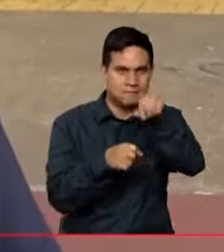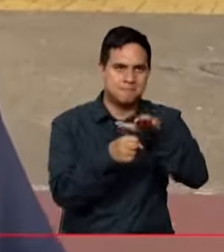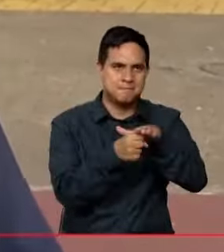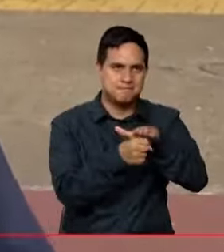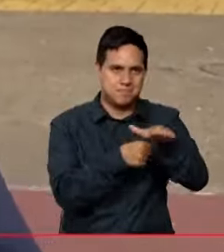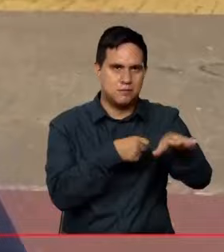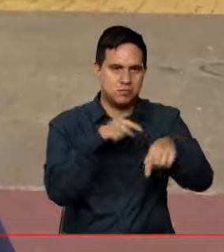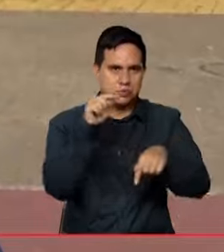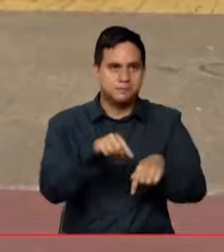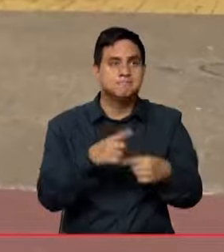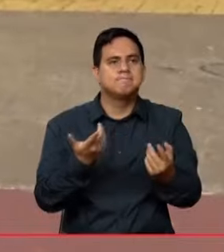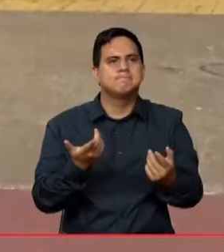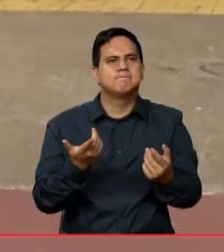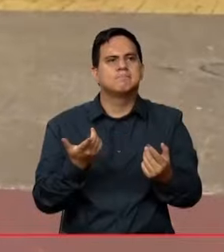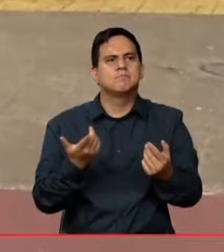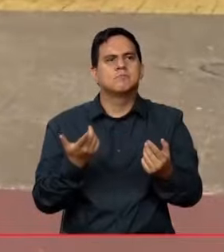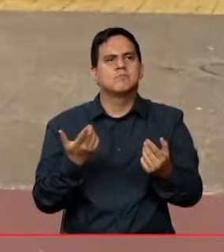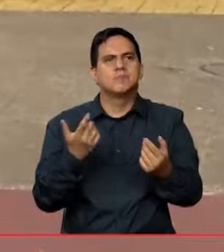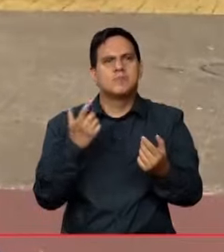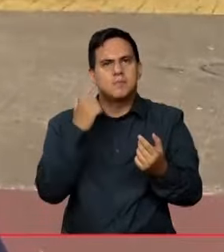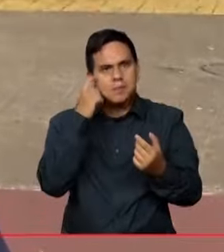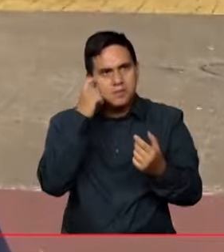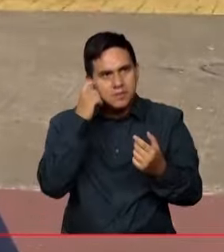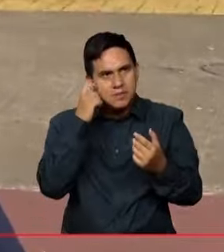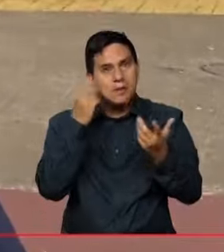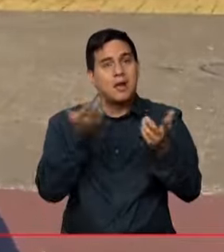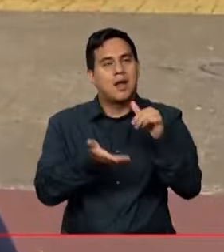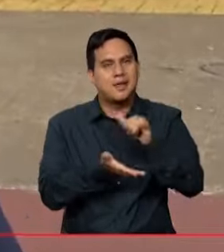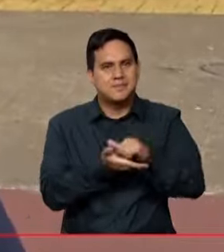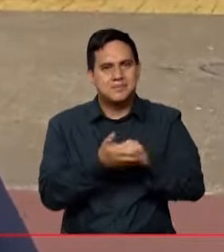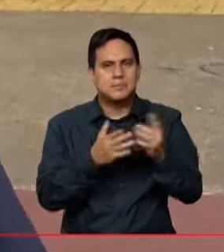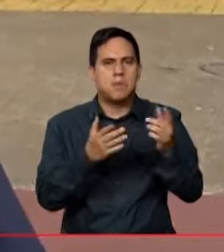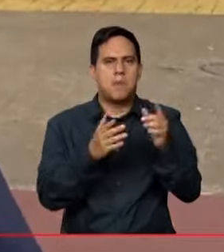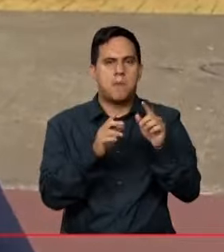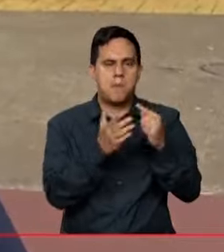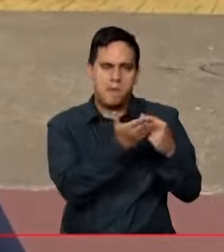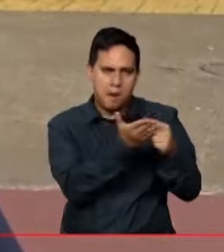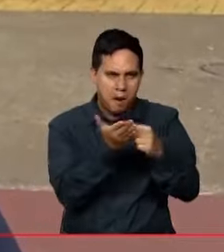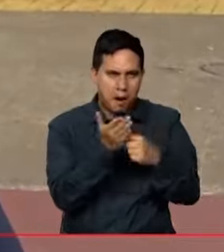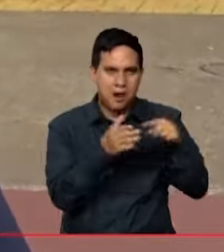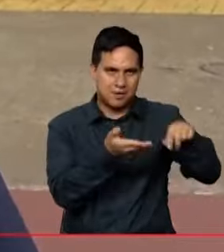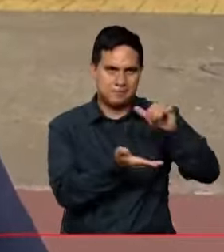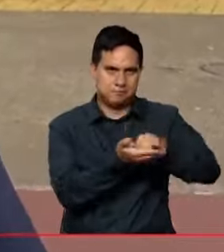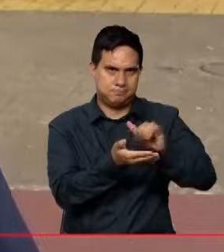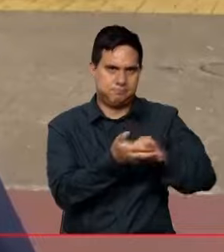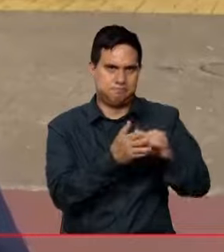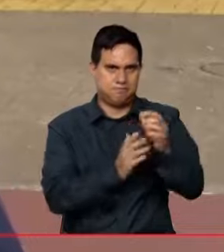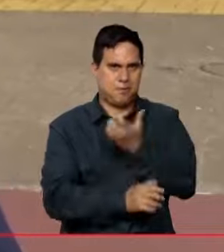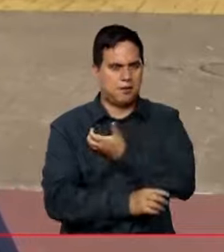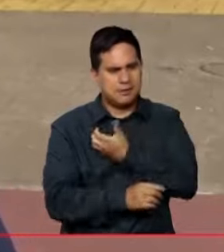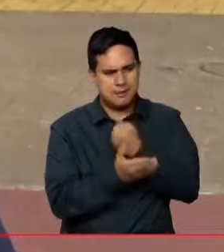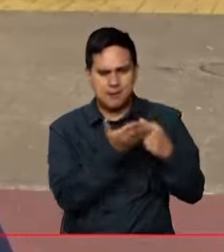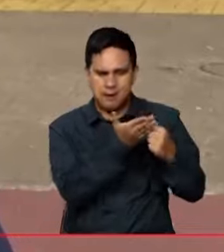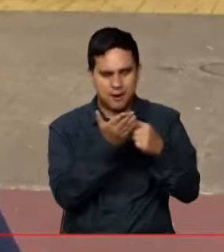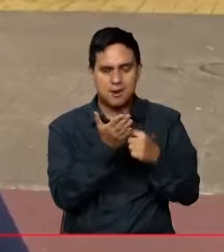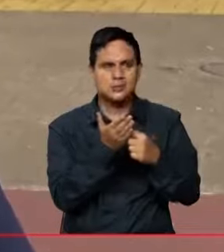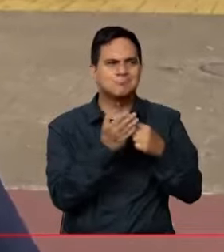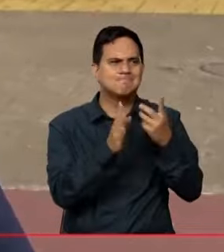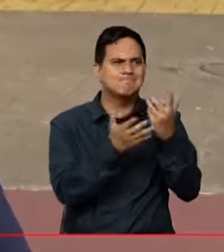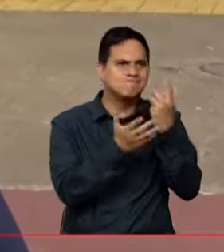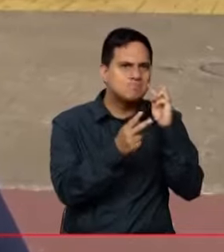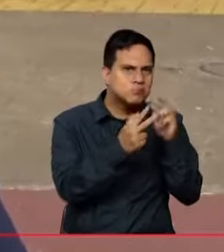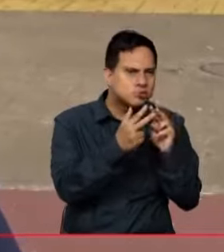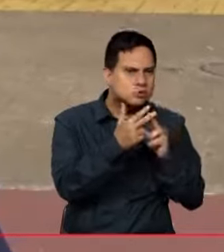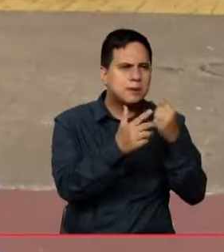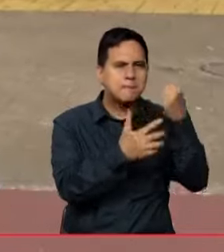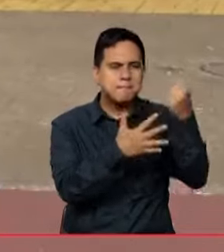posteriormente reunirse con parte del gabinete de la alcaldía distrital, donde conocieron las problemáticas sociales que afronta Buenaventura